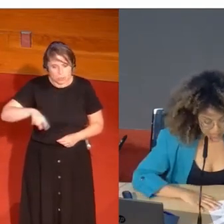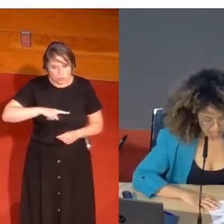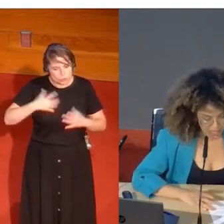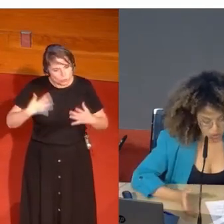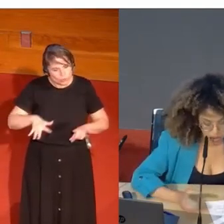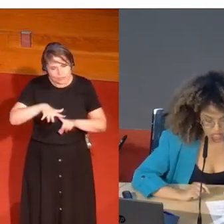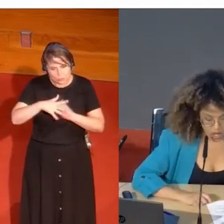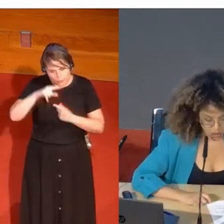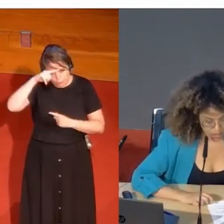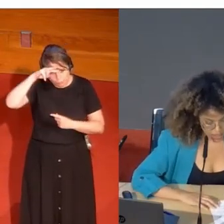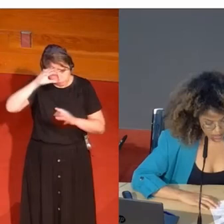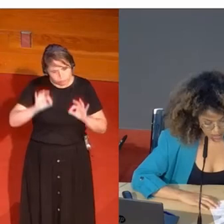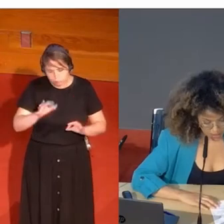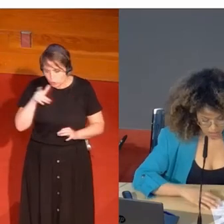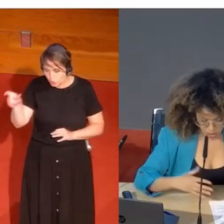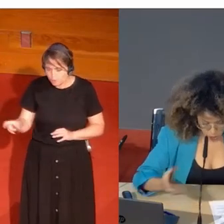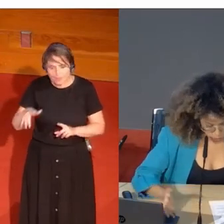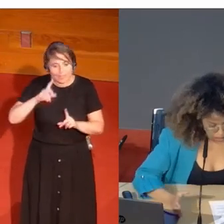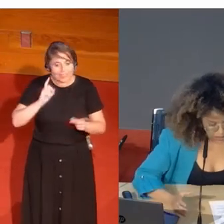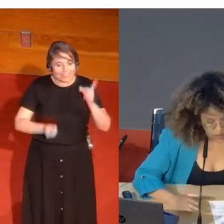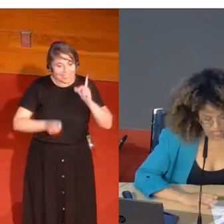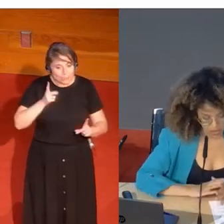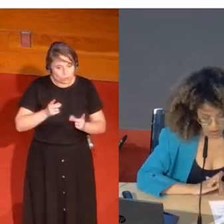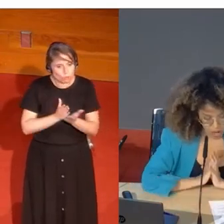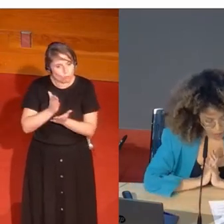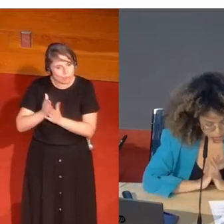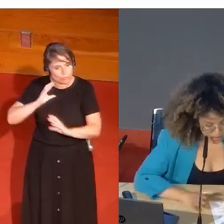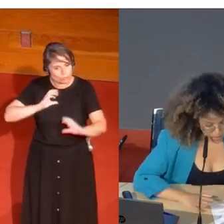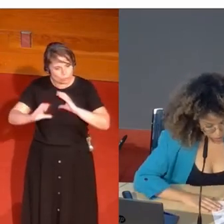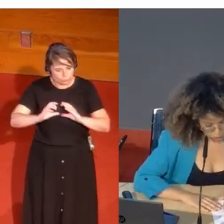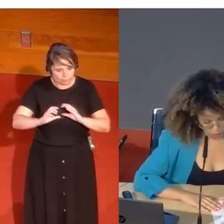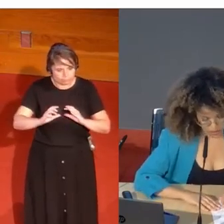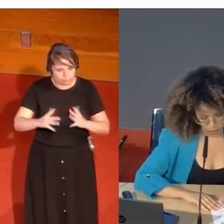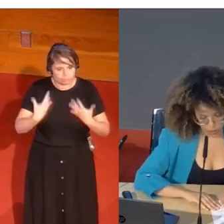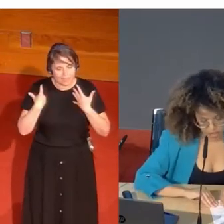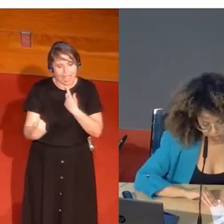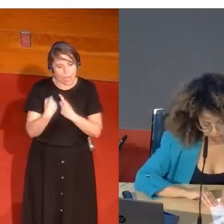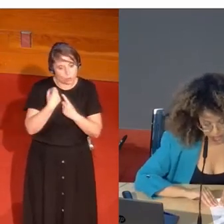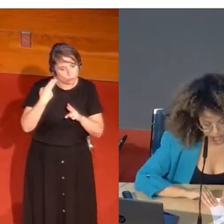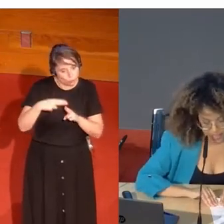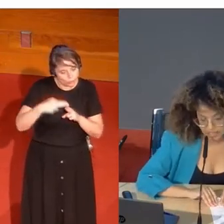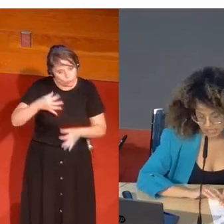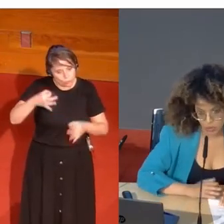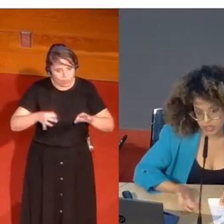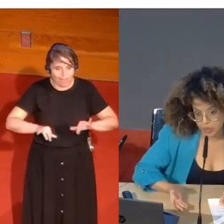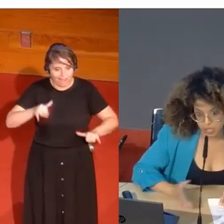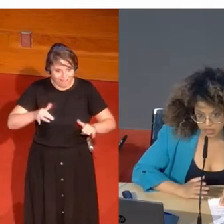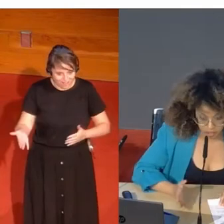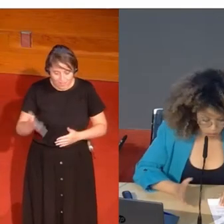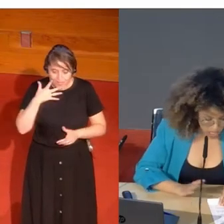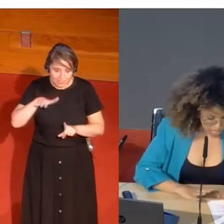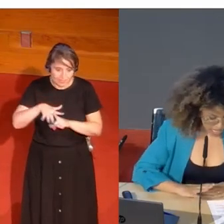muy preocupante él es el director de de de de medios de comunicación y ha sido pues víctima de acoso político judicial en Argelia y se